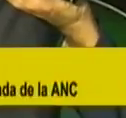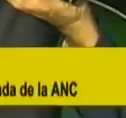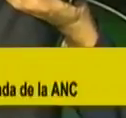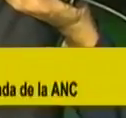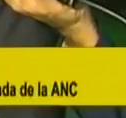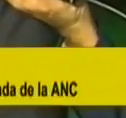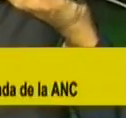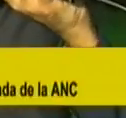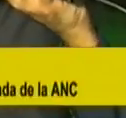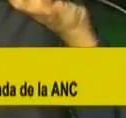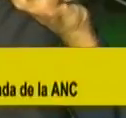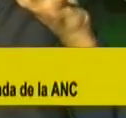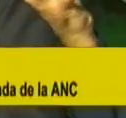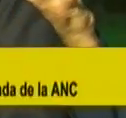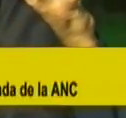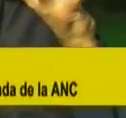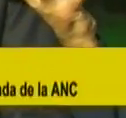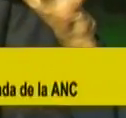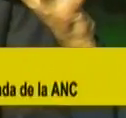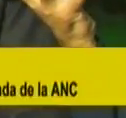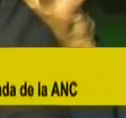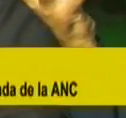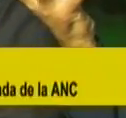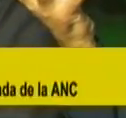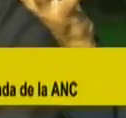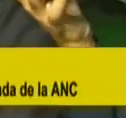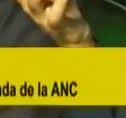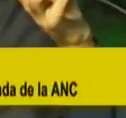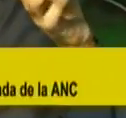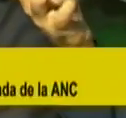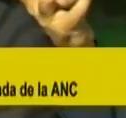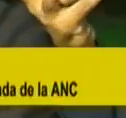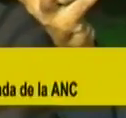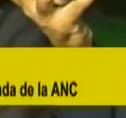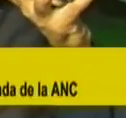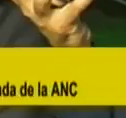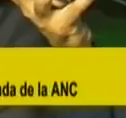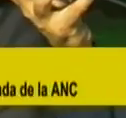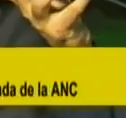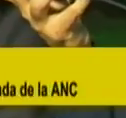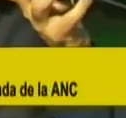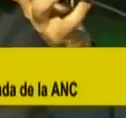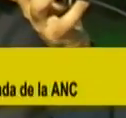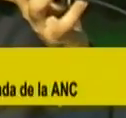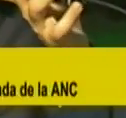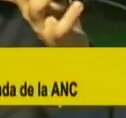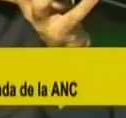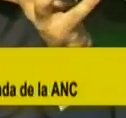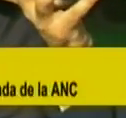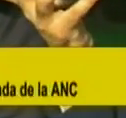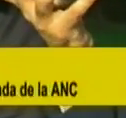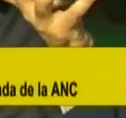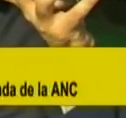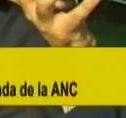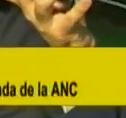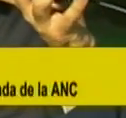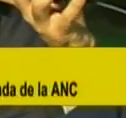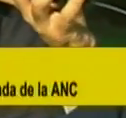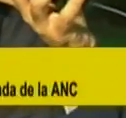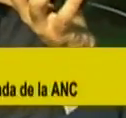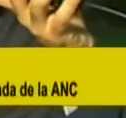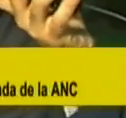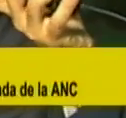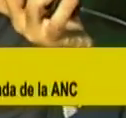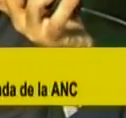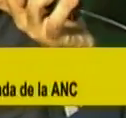relativo a el refinanciamiento de apoyo a la gestión del gobierno para el refinanciamiento de la deuda. En